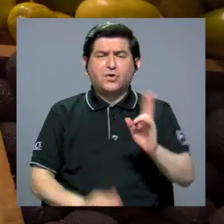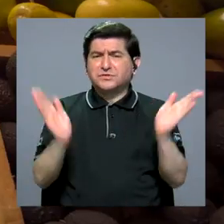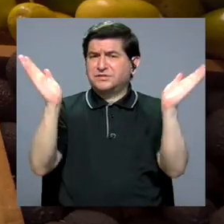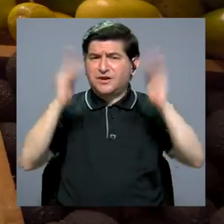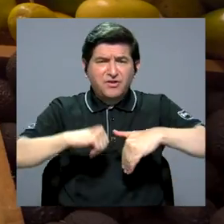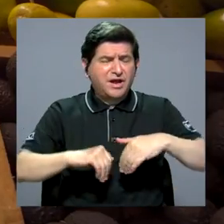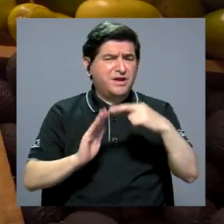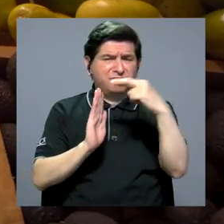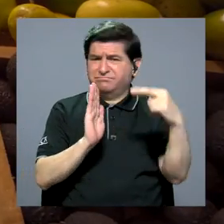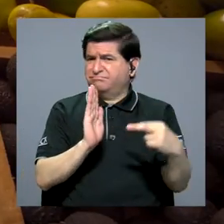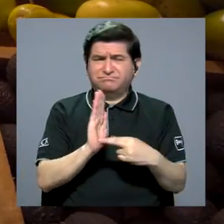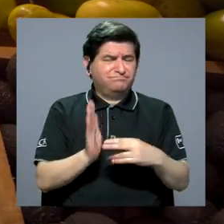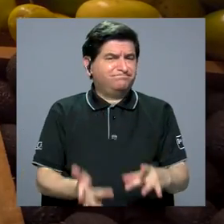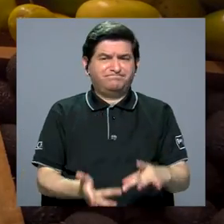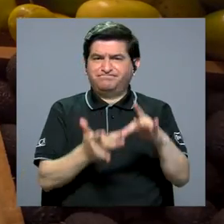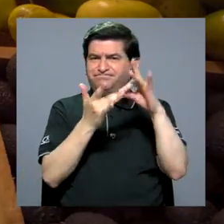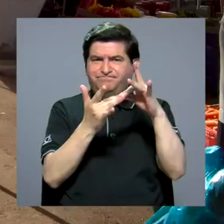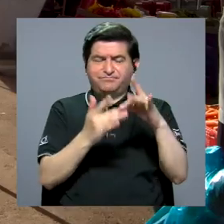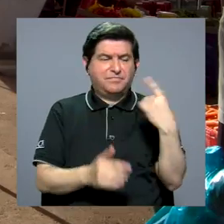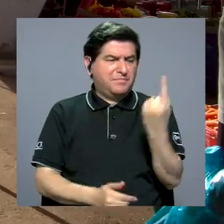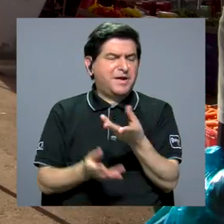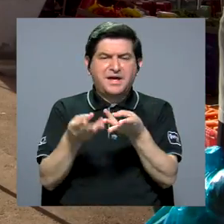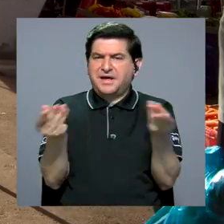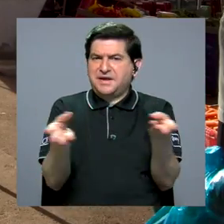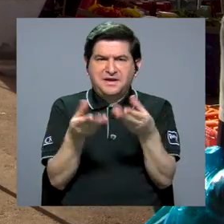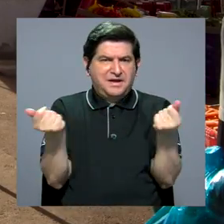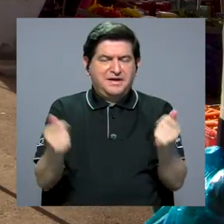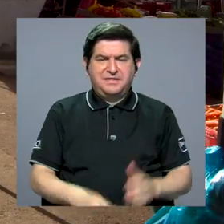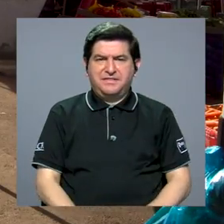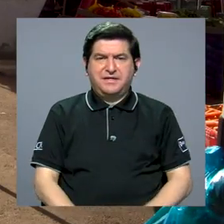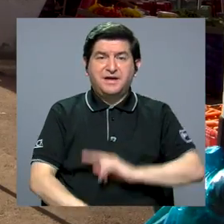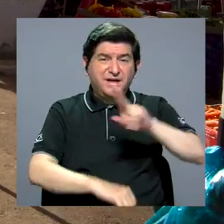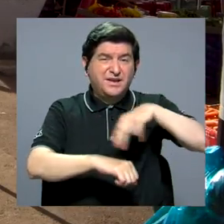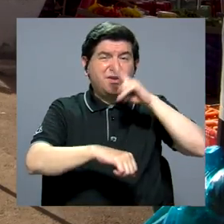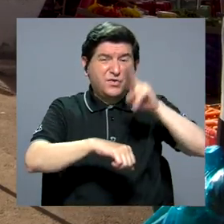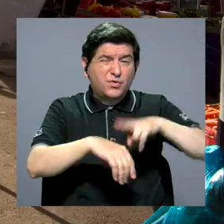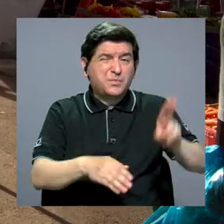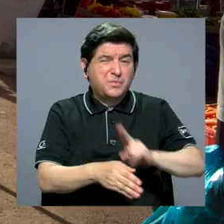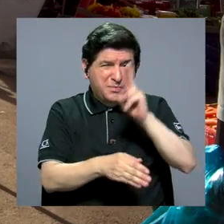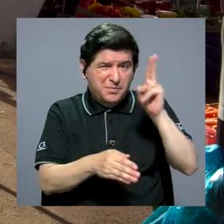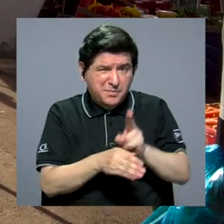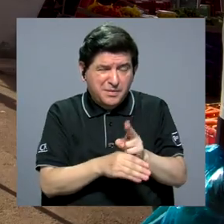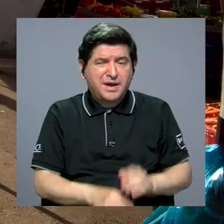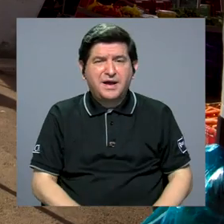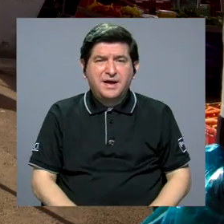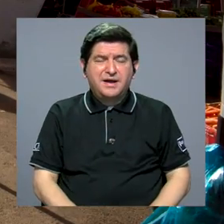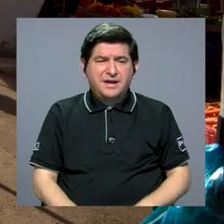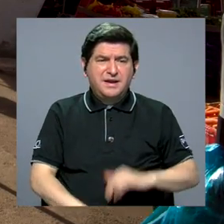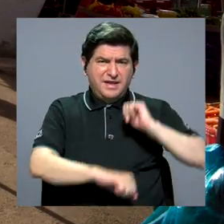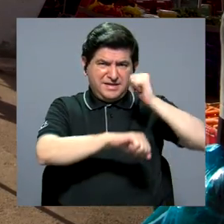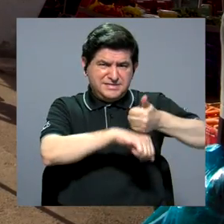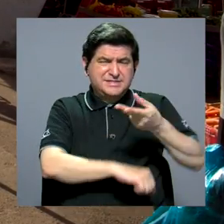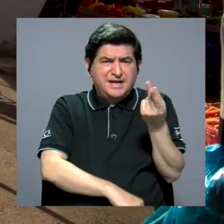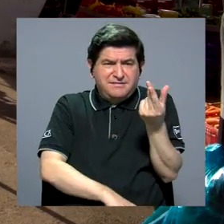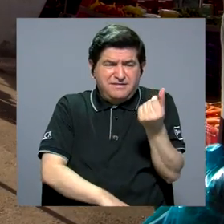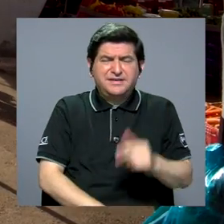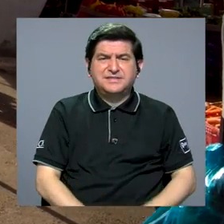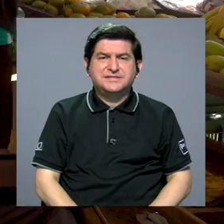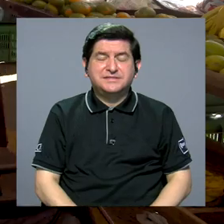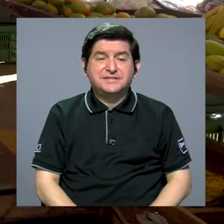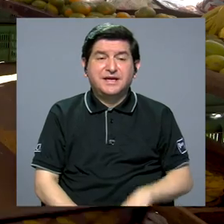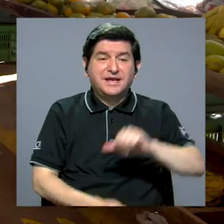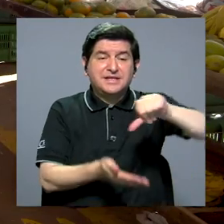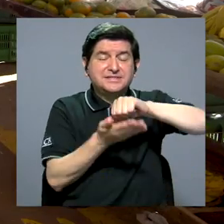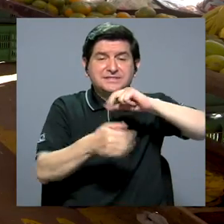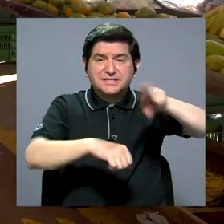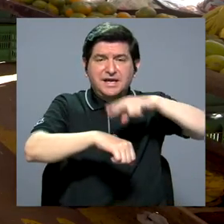Rica no existe una regulación particular para cada producto. Lo que normalmente se utiliza como margen para definir un precio